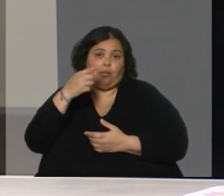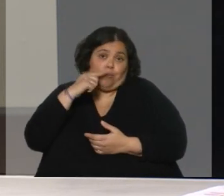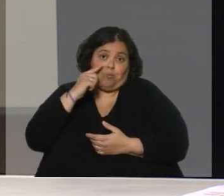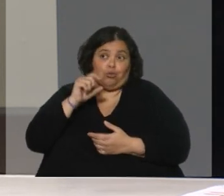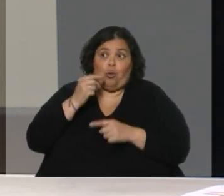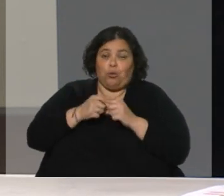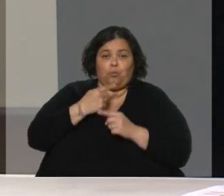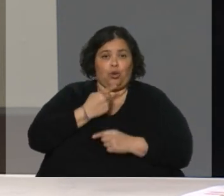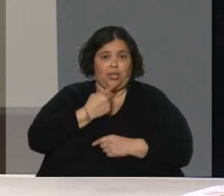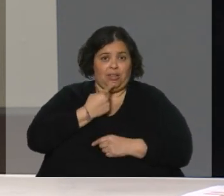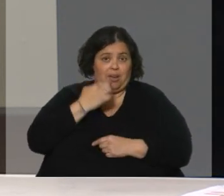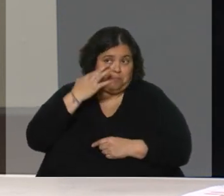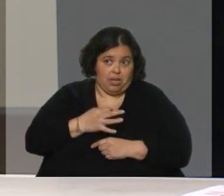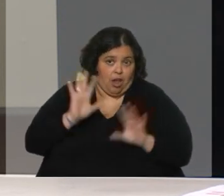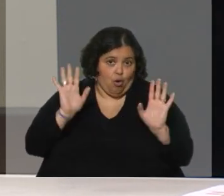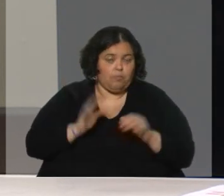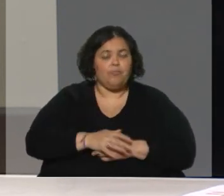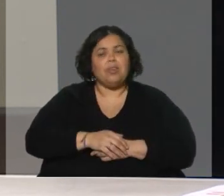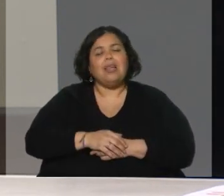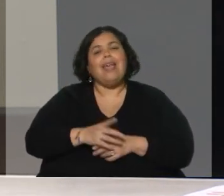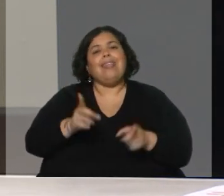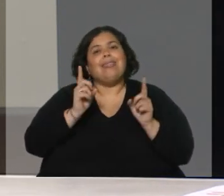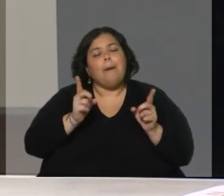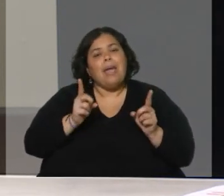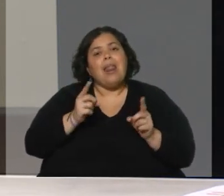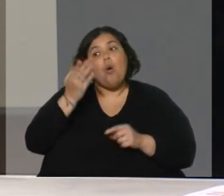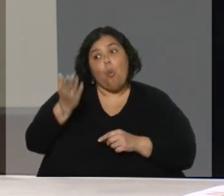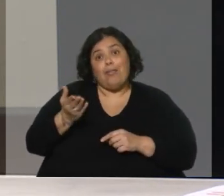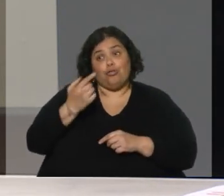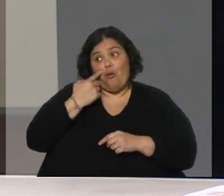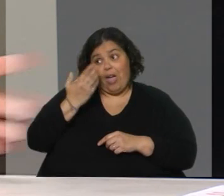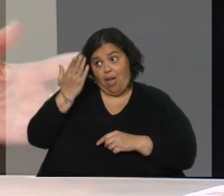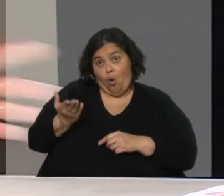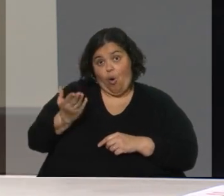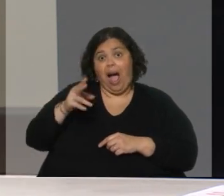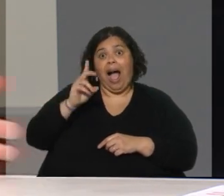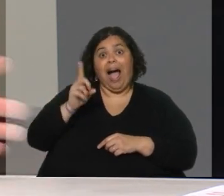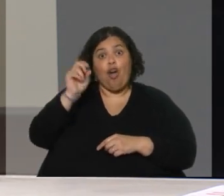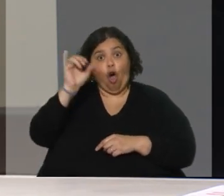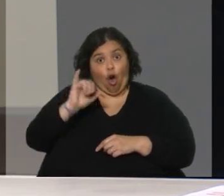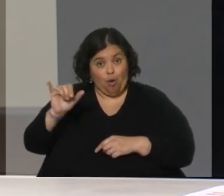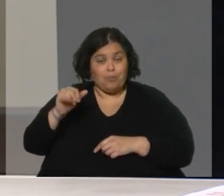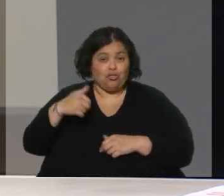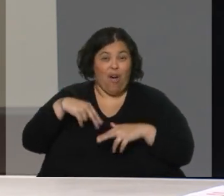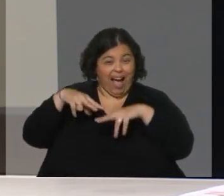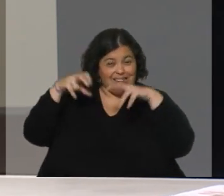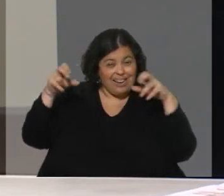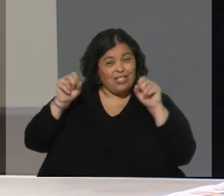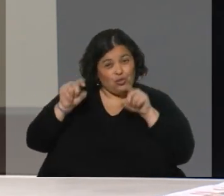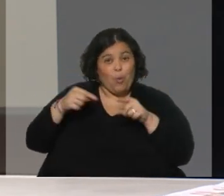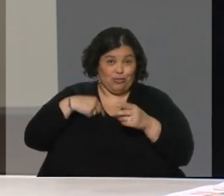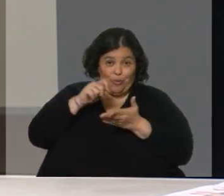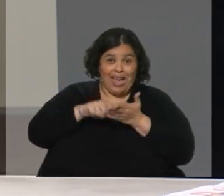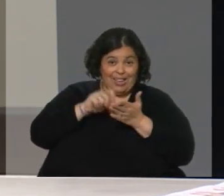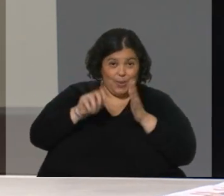haber determinadas actitudes de Gómez que las analizo en el libro que voy a escribir Ya de paso les